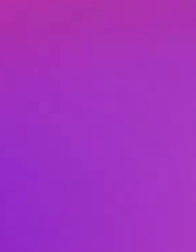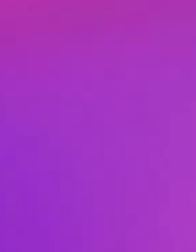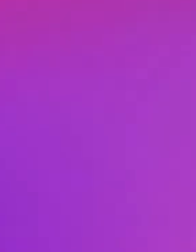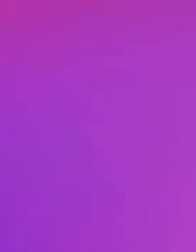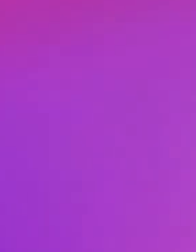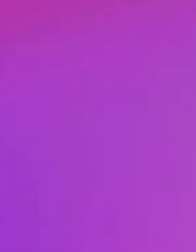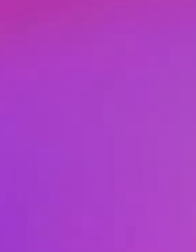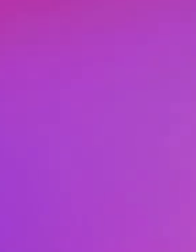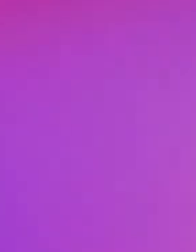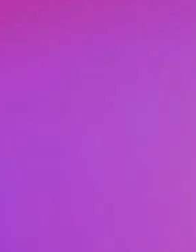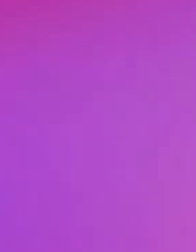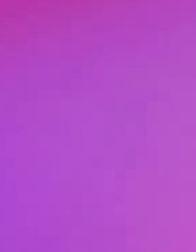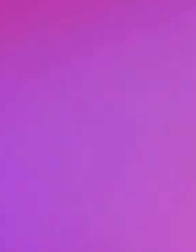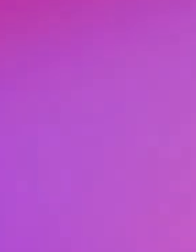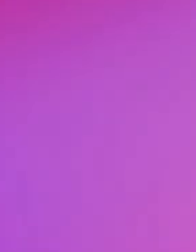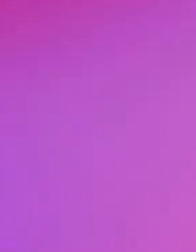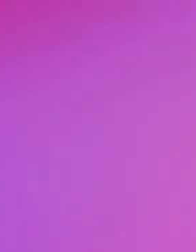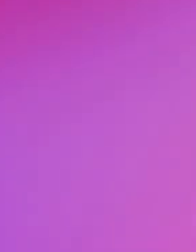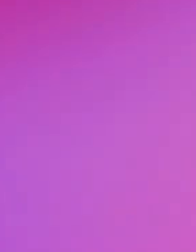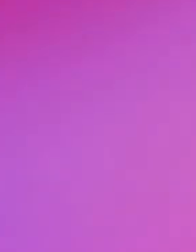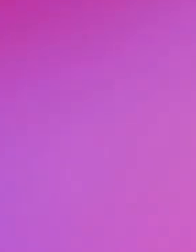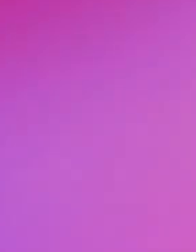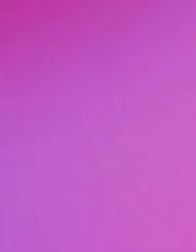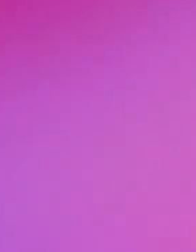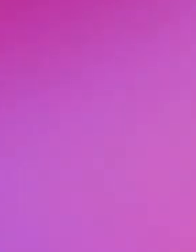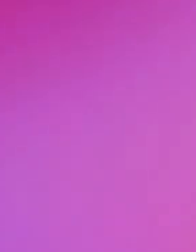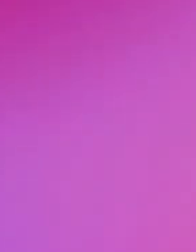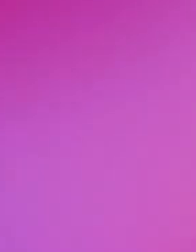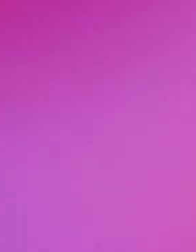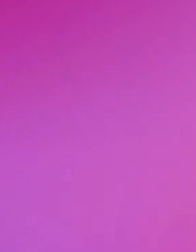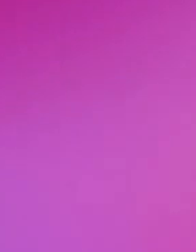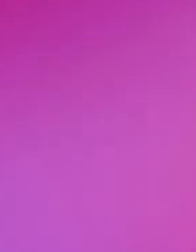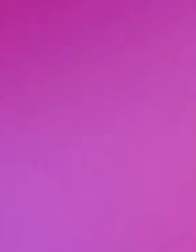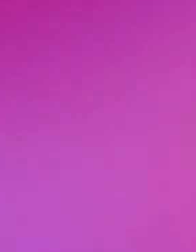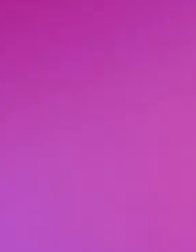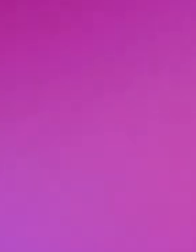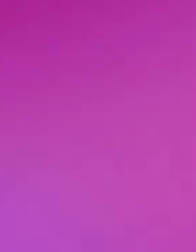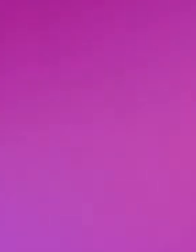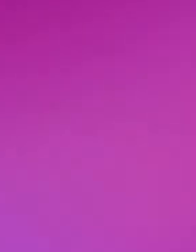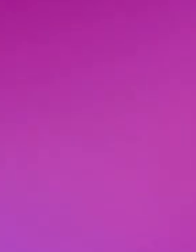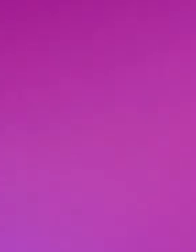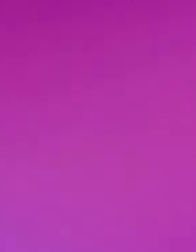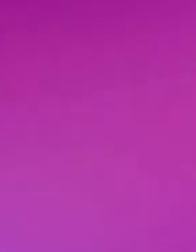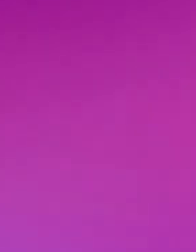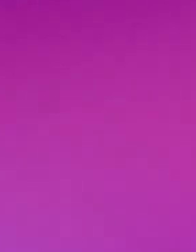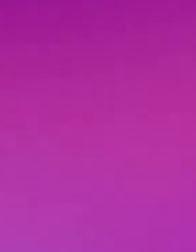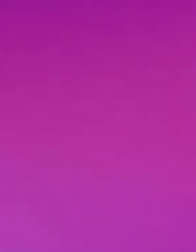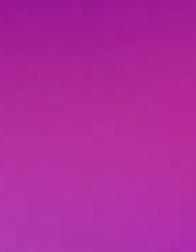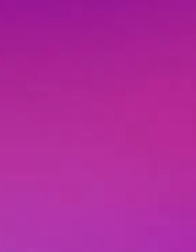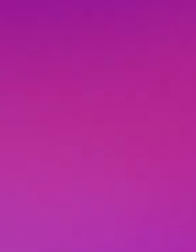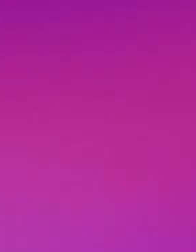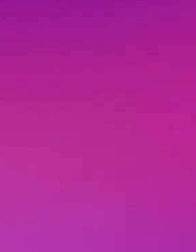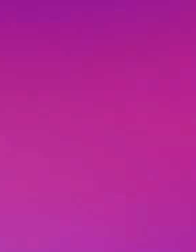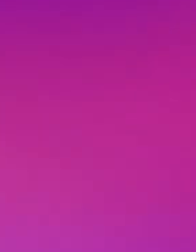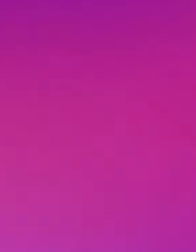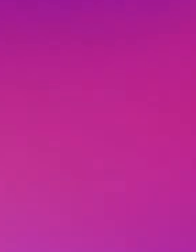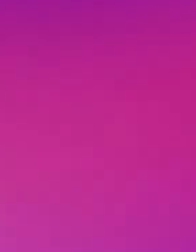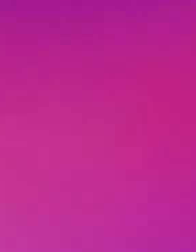Si requieres consultar los libros de texto en versión digital, recuerda que los puedes encontrar en la página